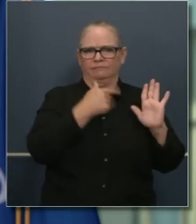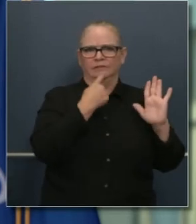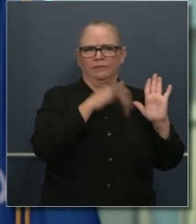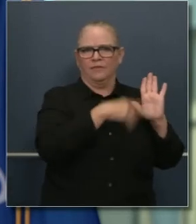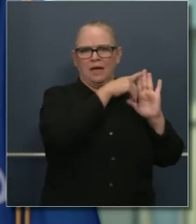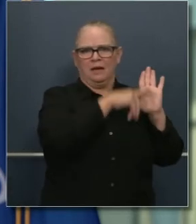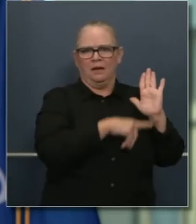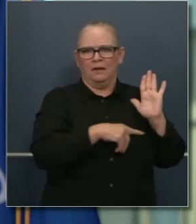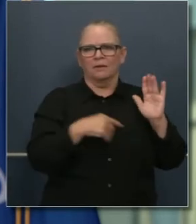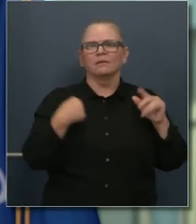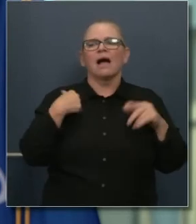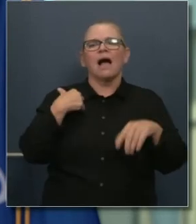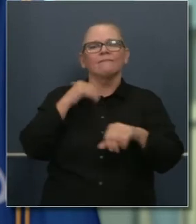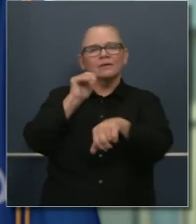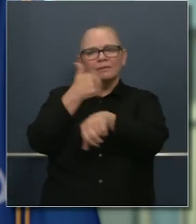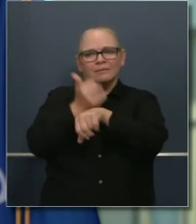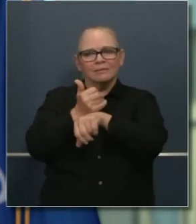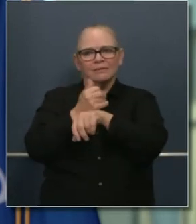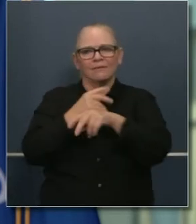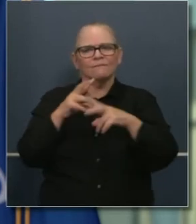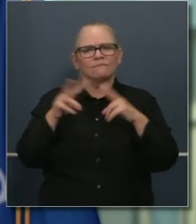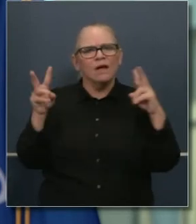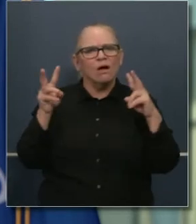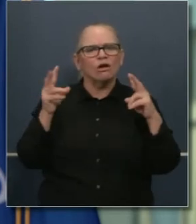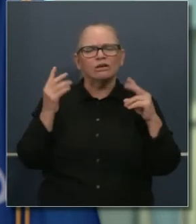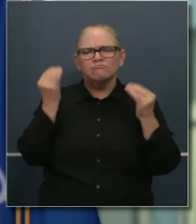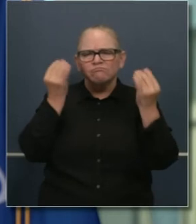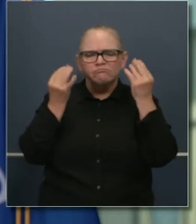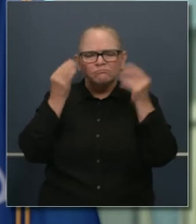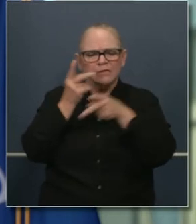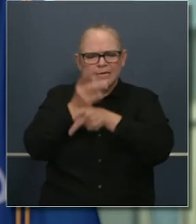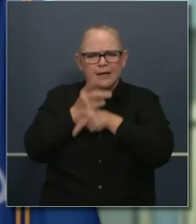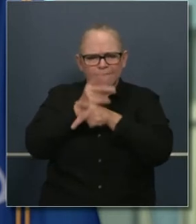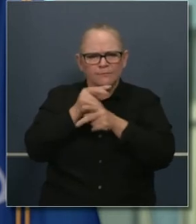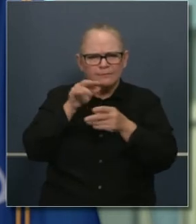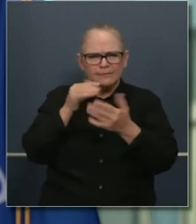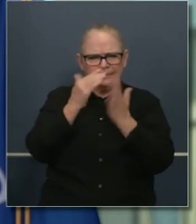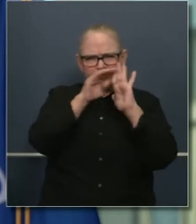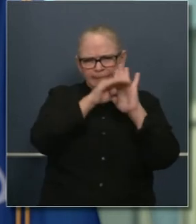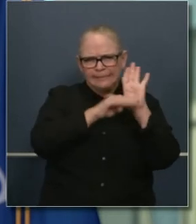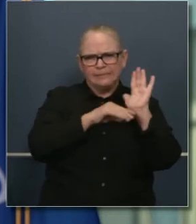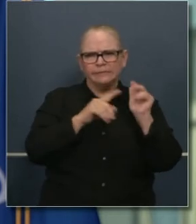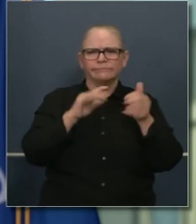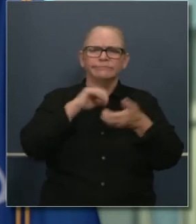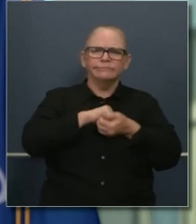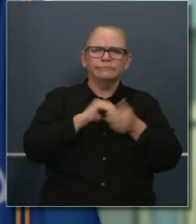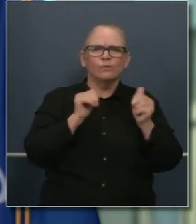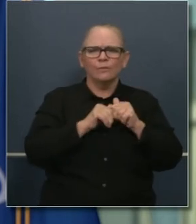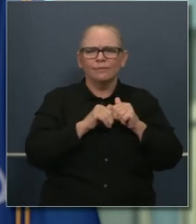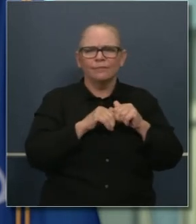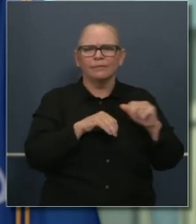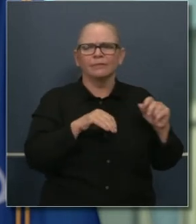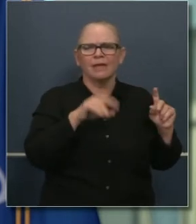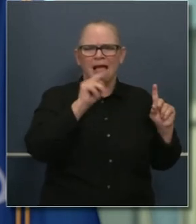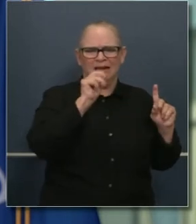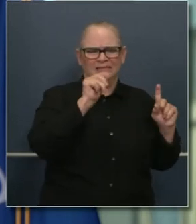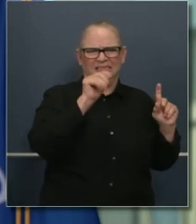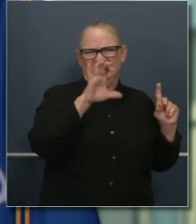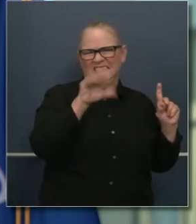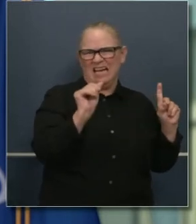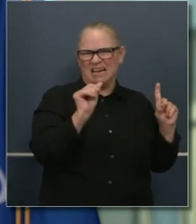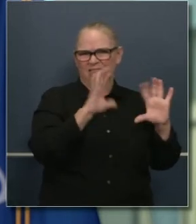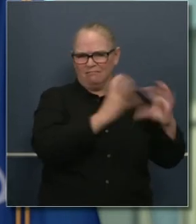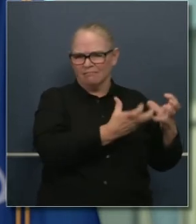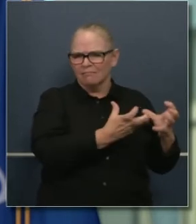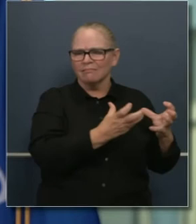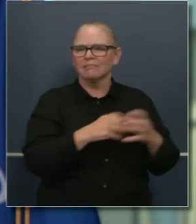hemos publicado unas recomendaciones muy claras y en mi opinión bien pensadas en cuanto a